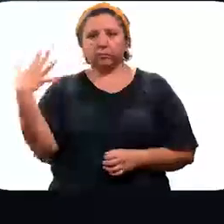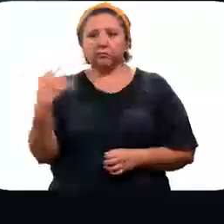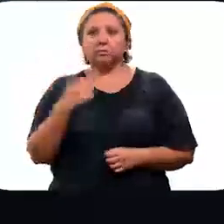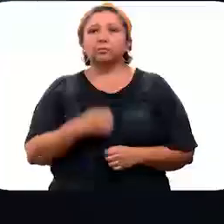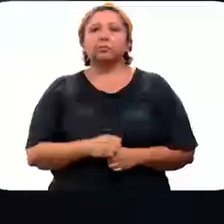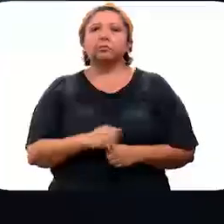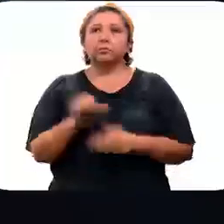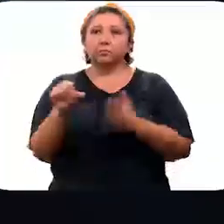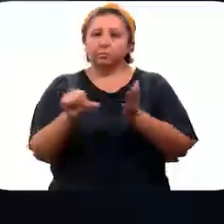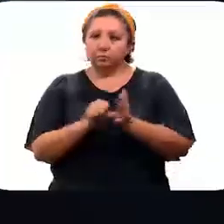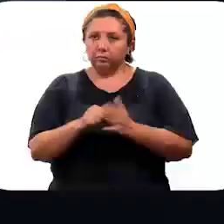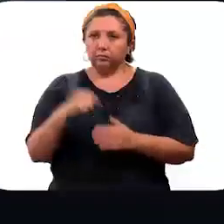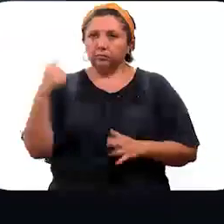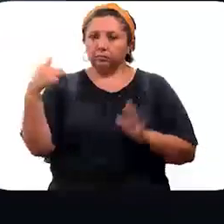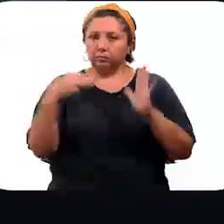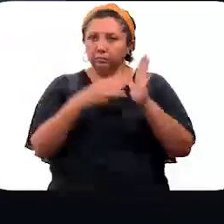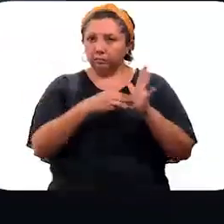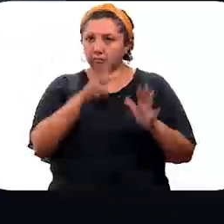4.645 en la zona centro,